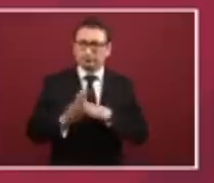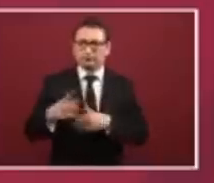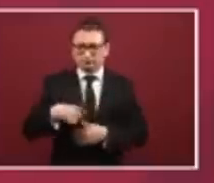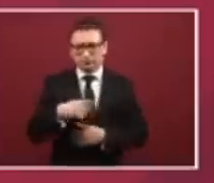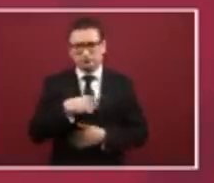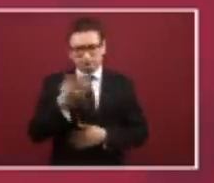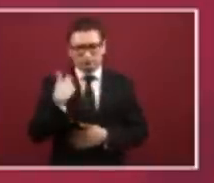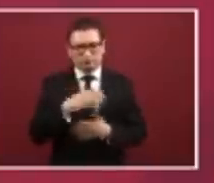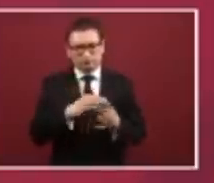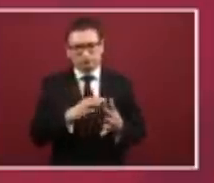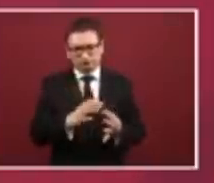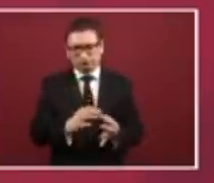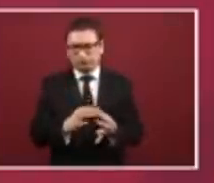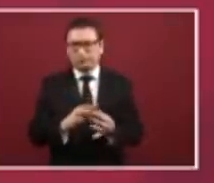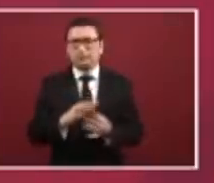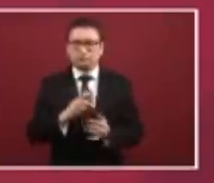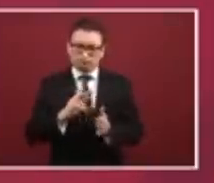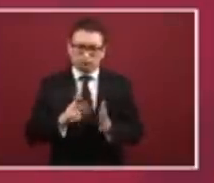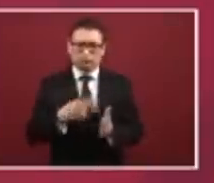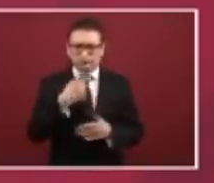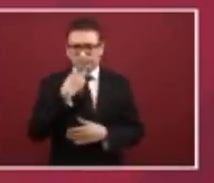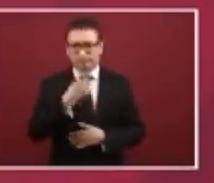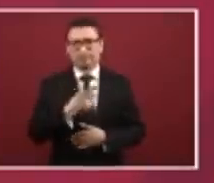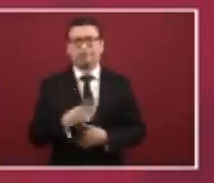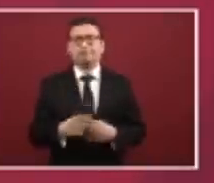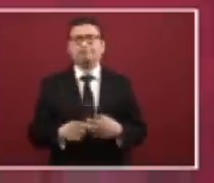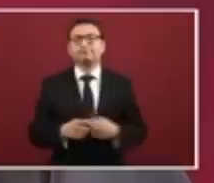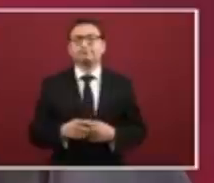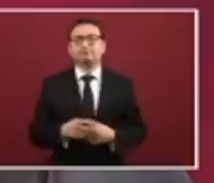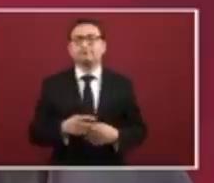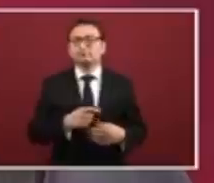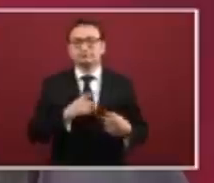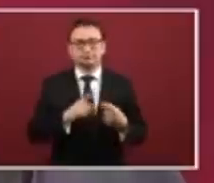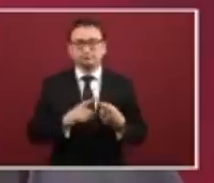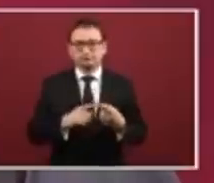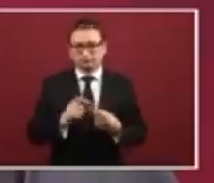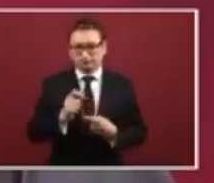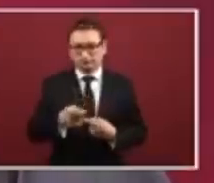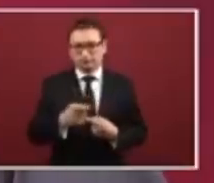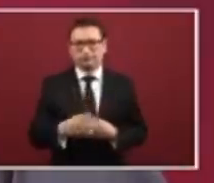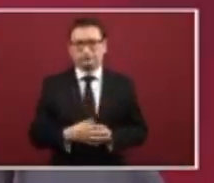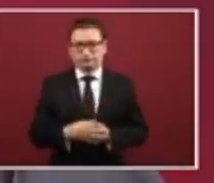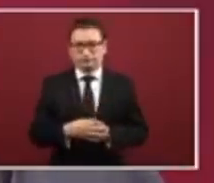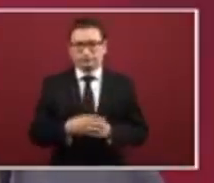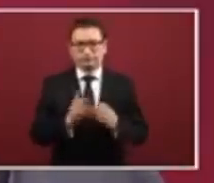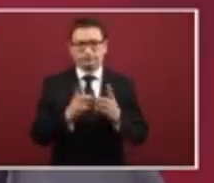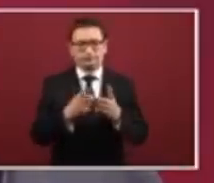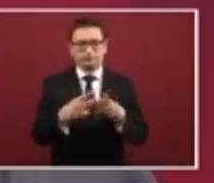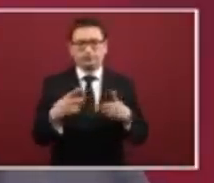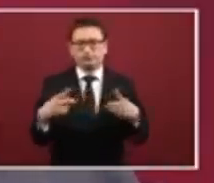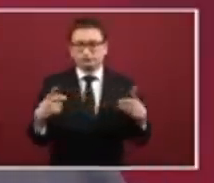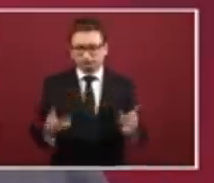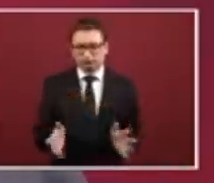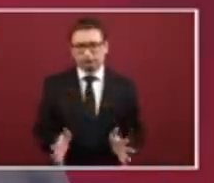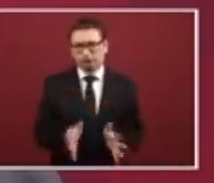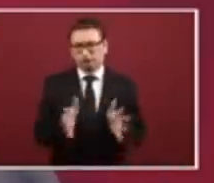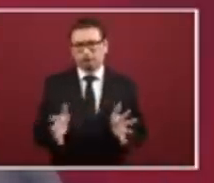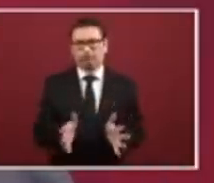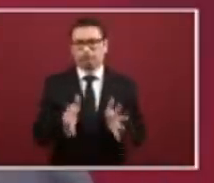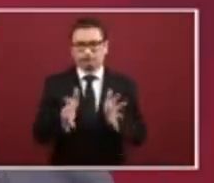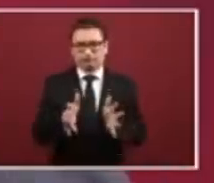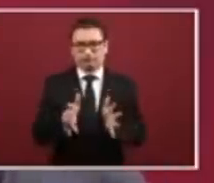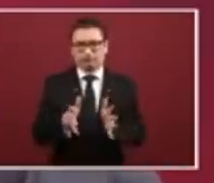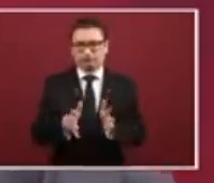para contrarrestar el fenómeno. Primero, impulsar mucho el desarrollo de los países